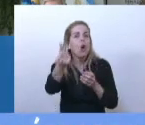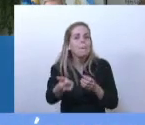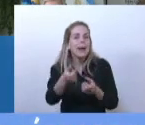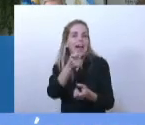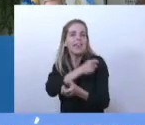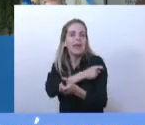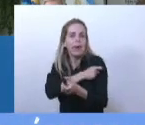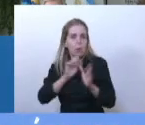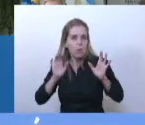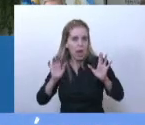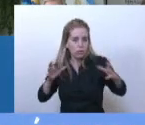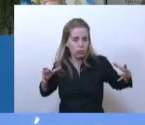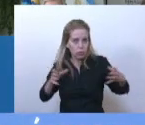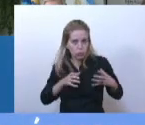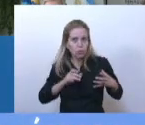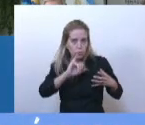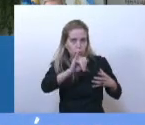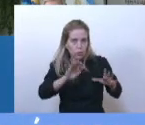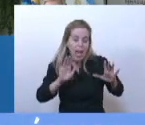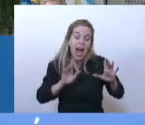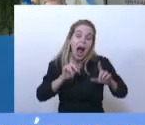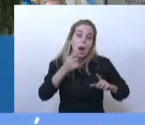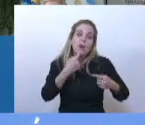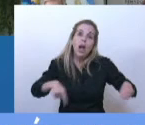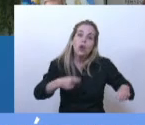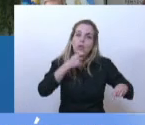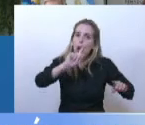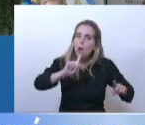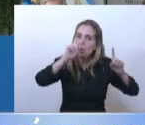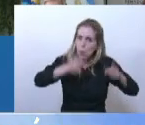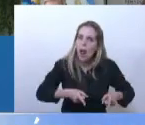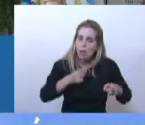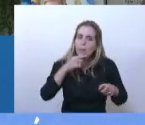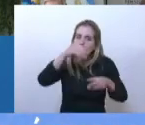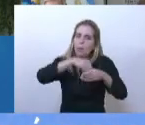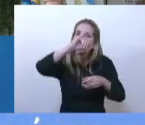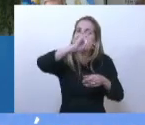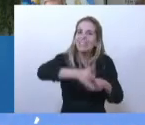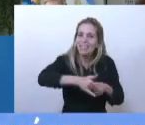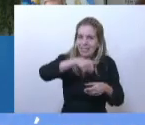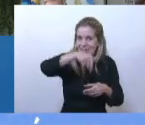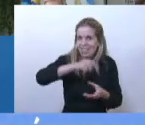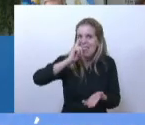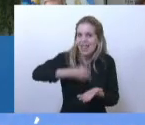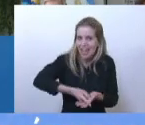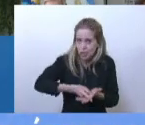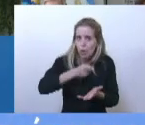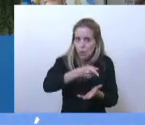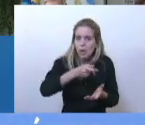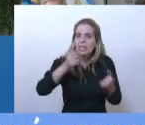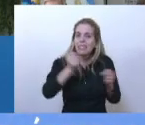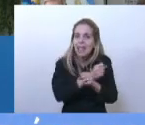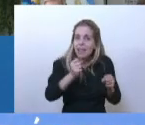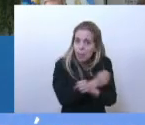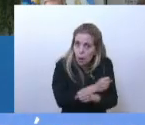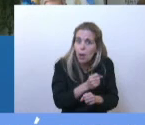a acompañar aunque no nos agrada del todo vamos a acompañar también este de nuevo porque nos va a permitir haciendo concesiones que